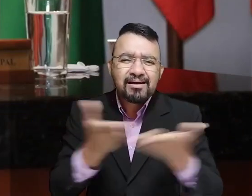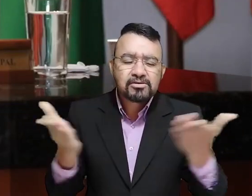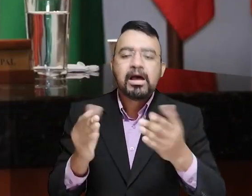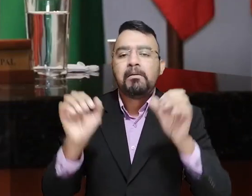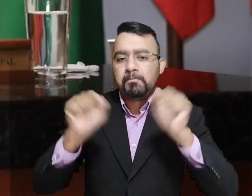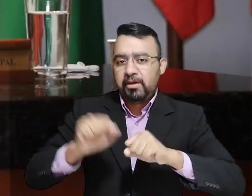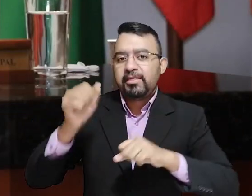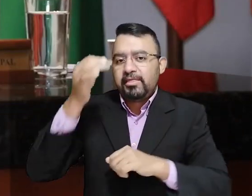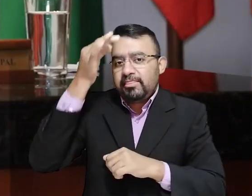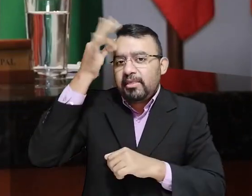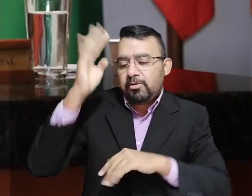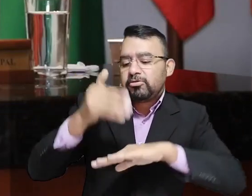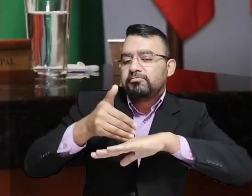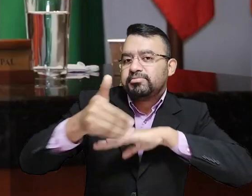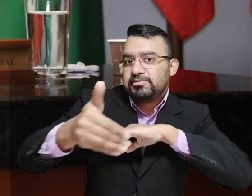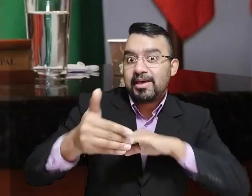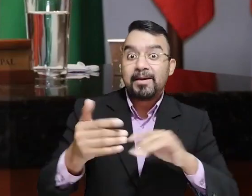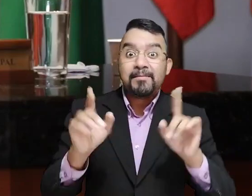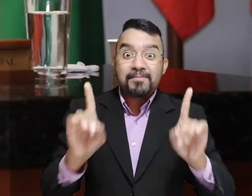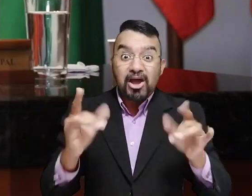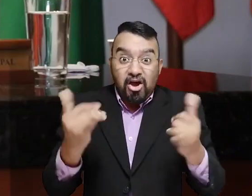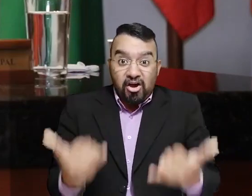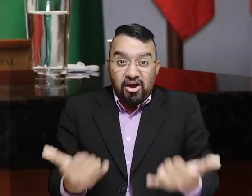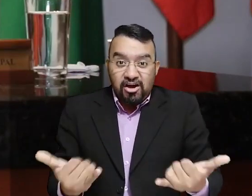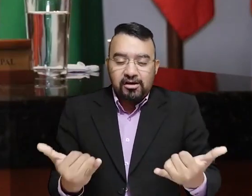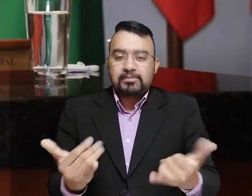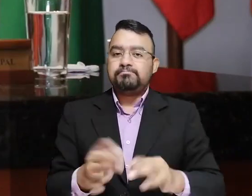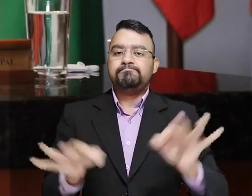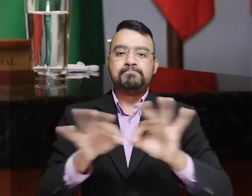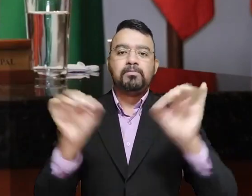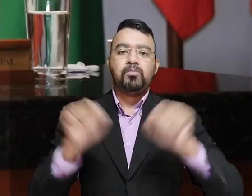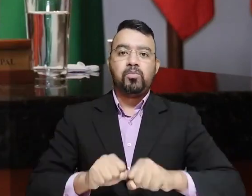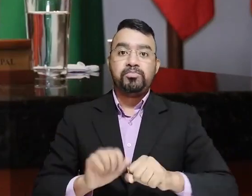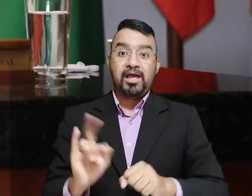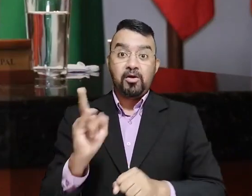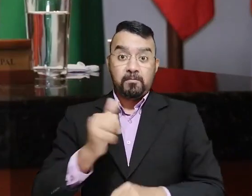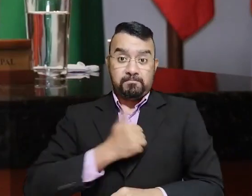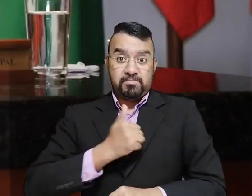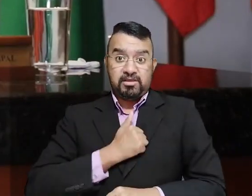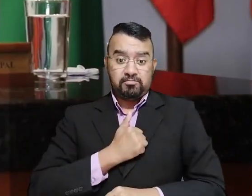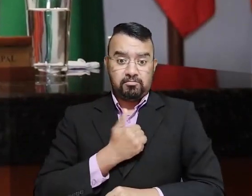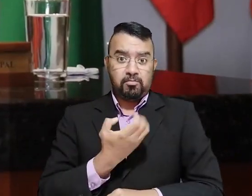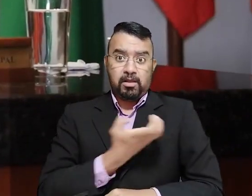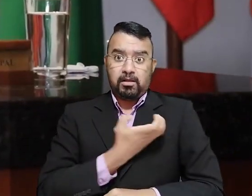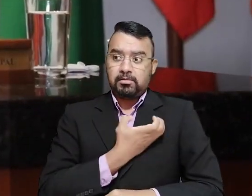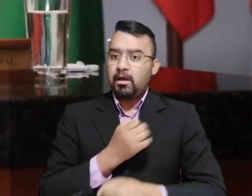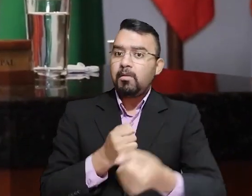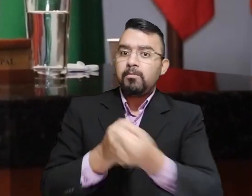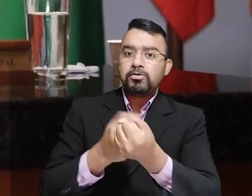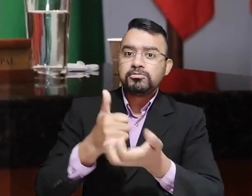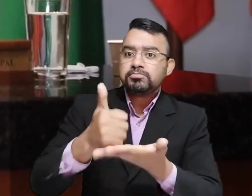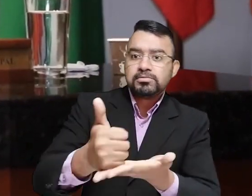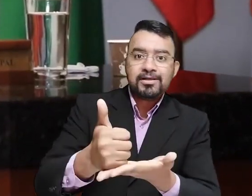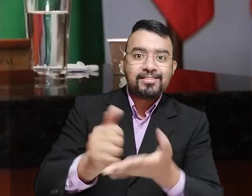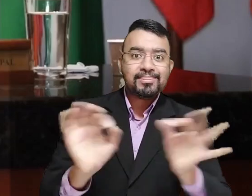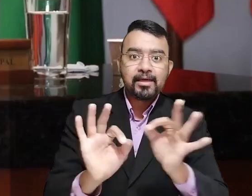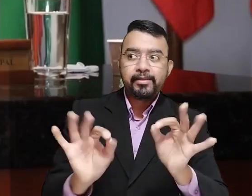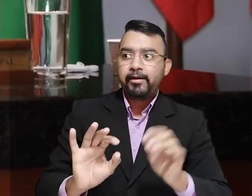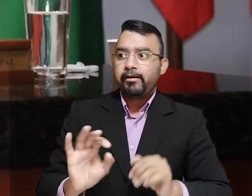el comercio no da más. Los gobernantes tenemos que entender que o entregamos ayudas